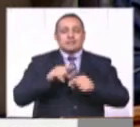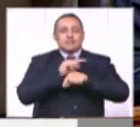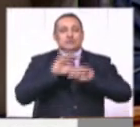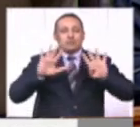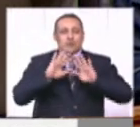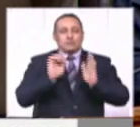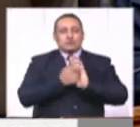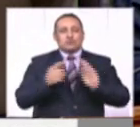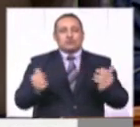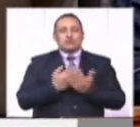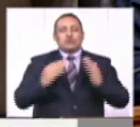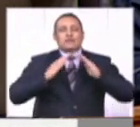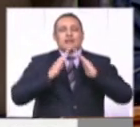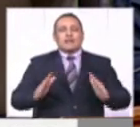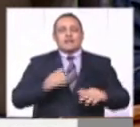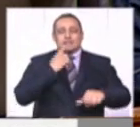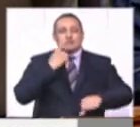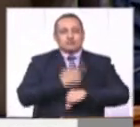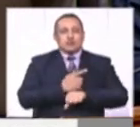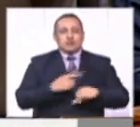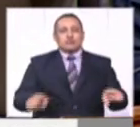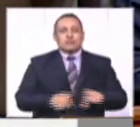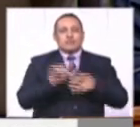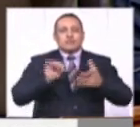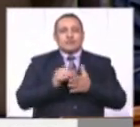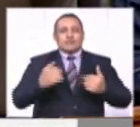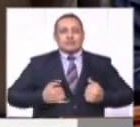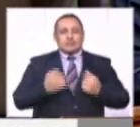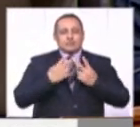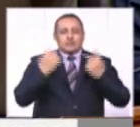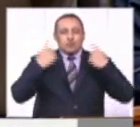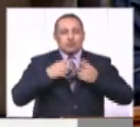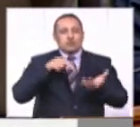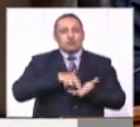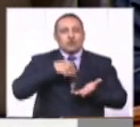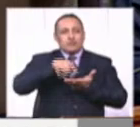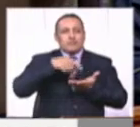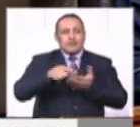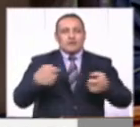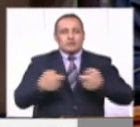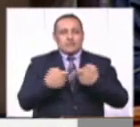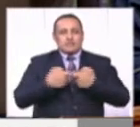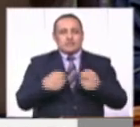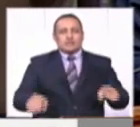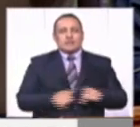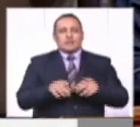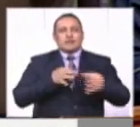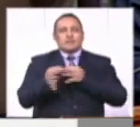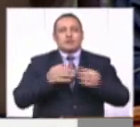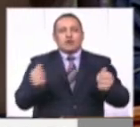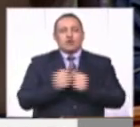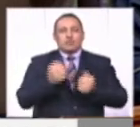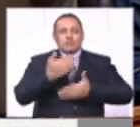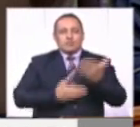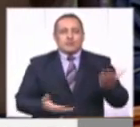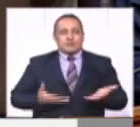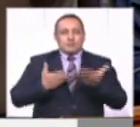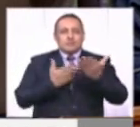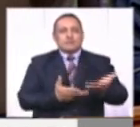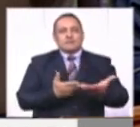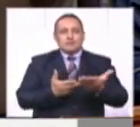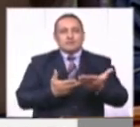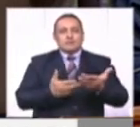minutos en el domicilio del denunciado además de carle en el correo electrónico que señaló en su escrito de apersonamiento